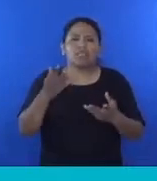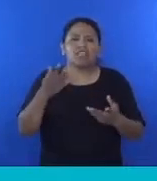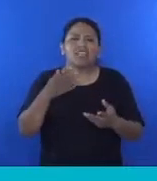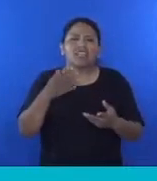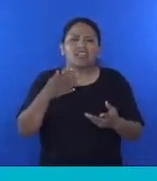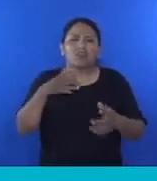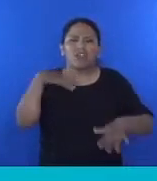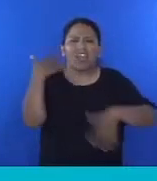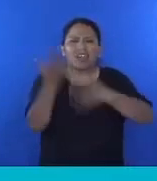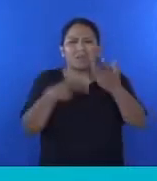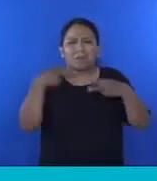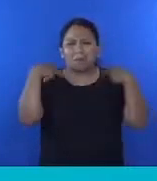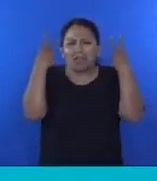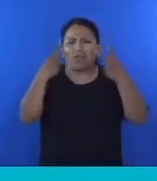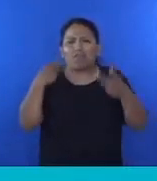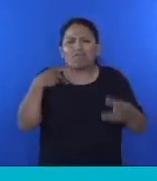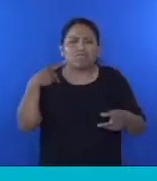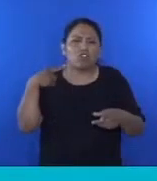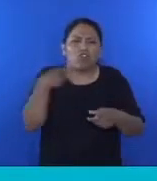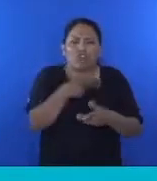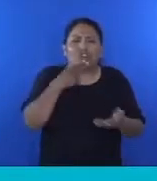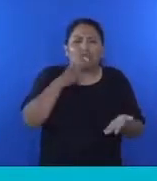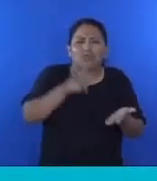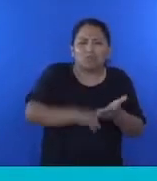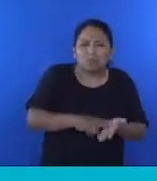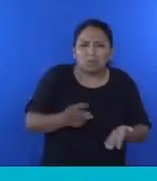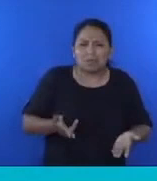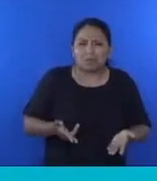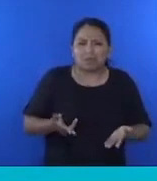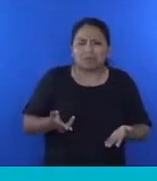fiscal, salir a plantear